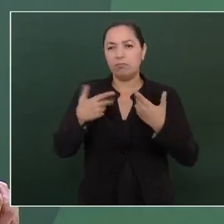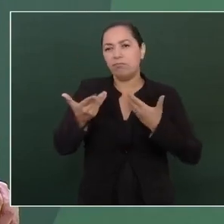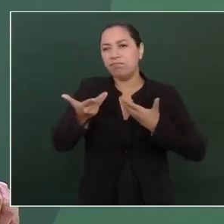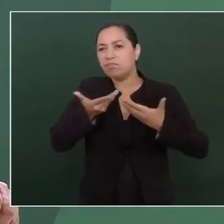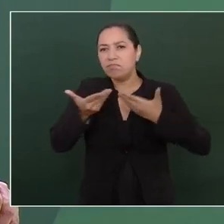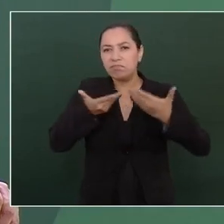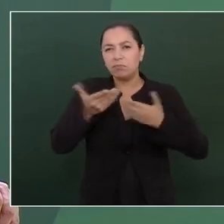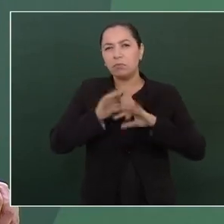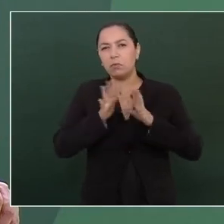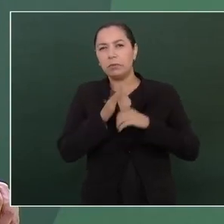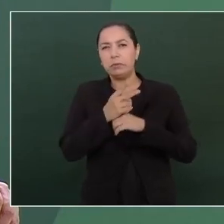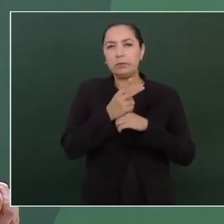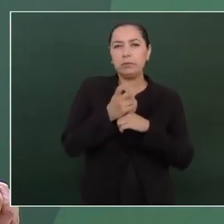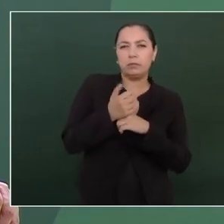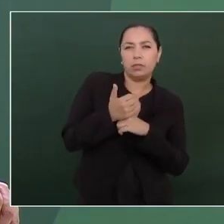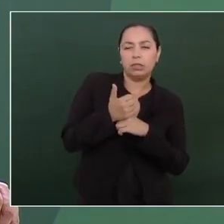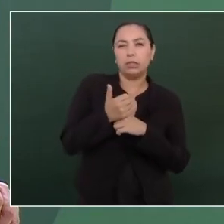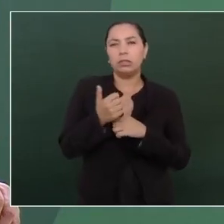206,